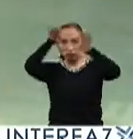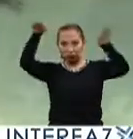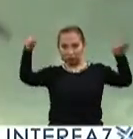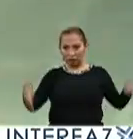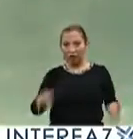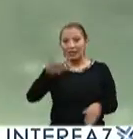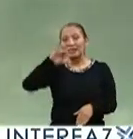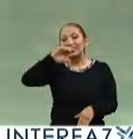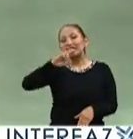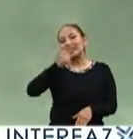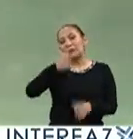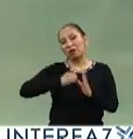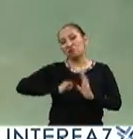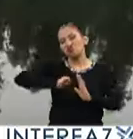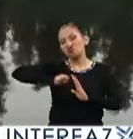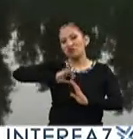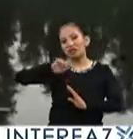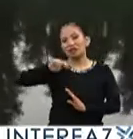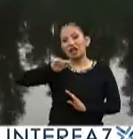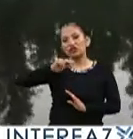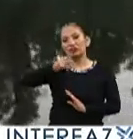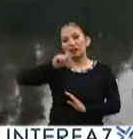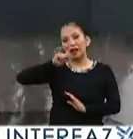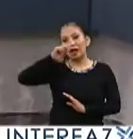como en la antigua Tenochtitlán.